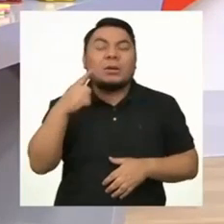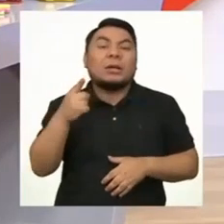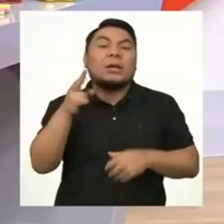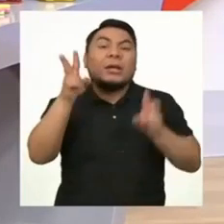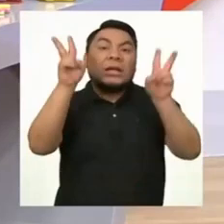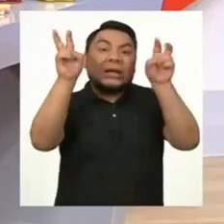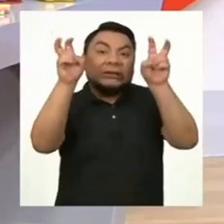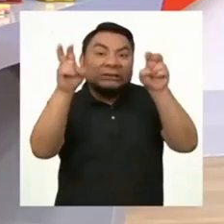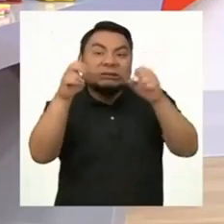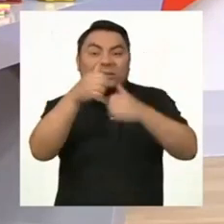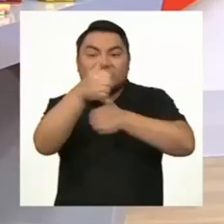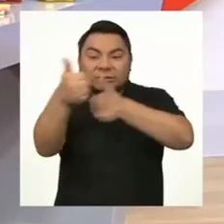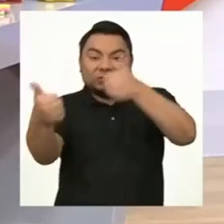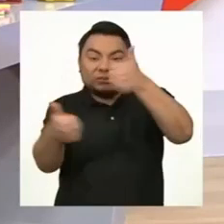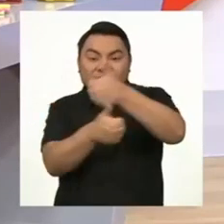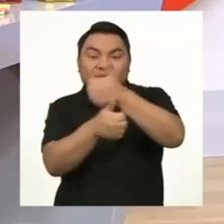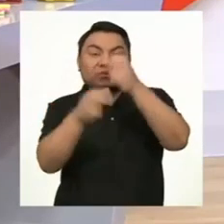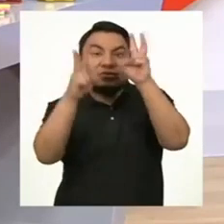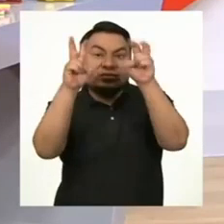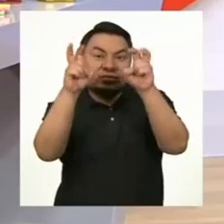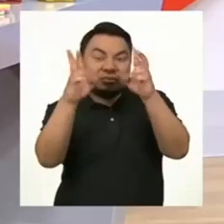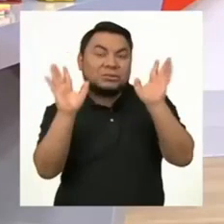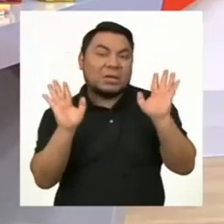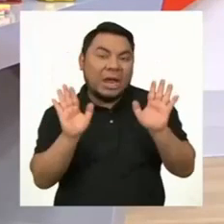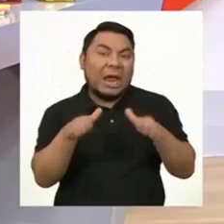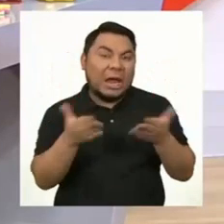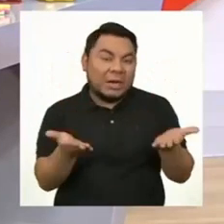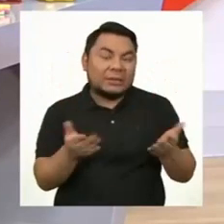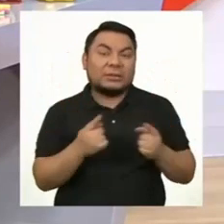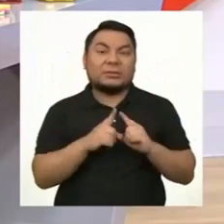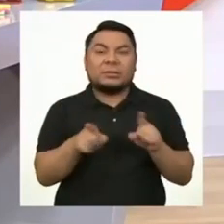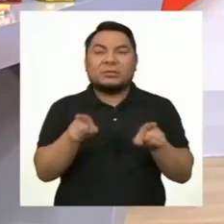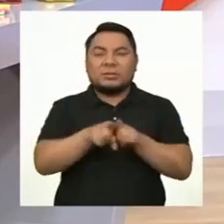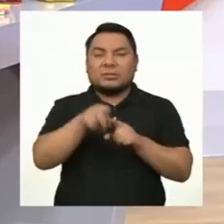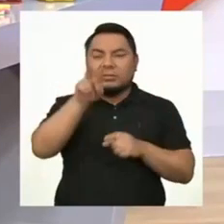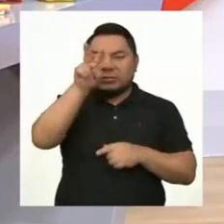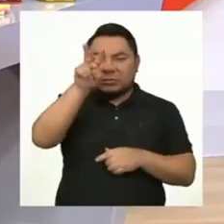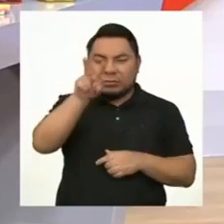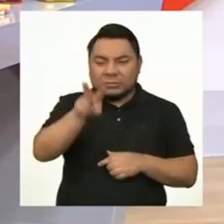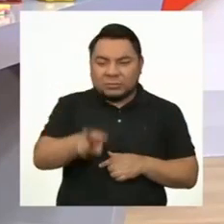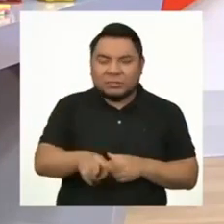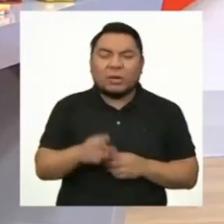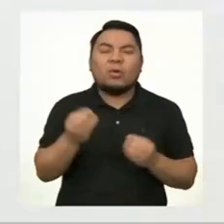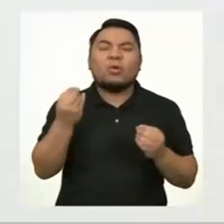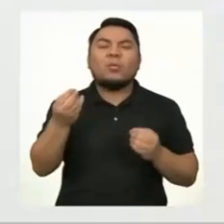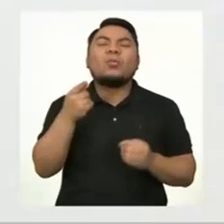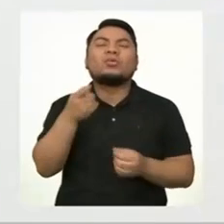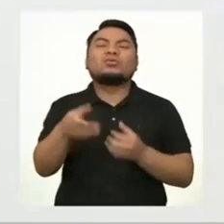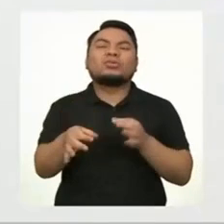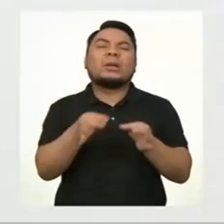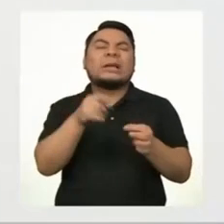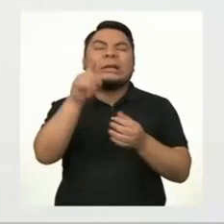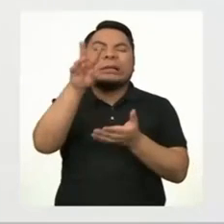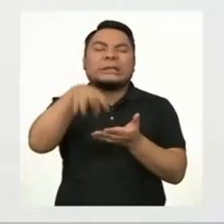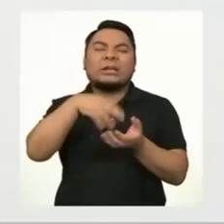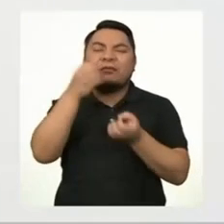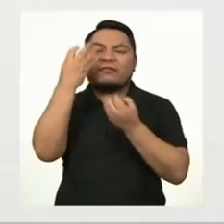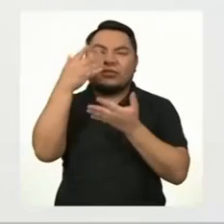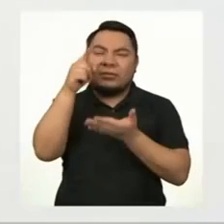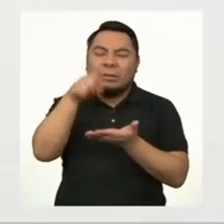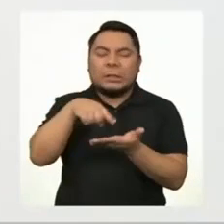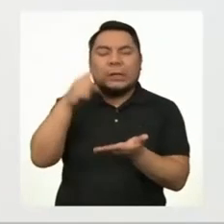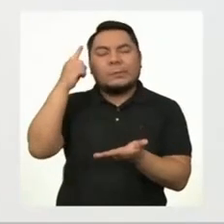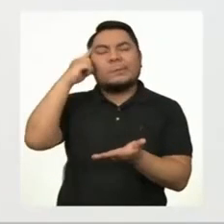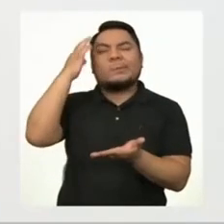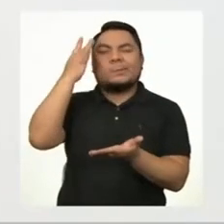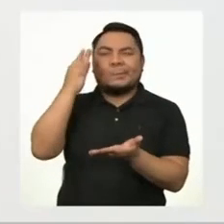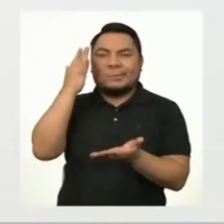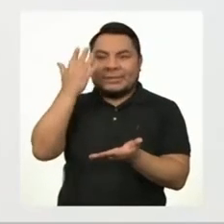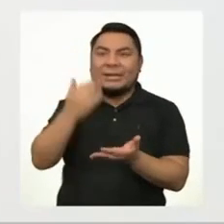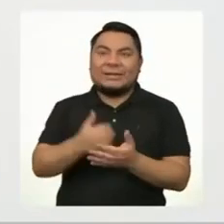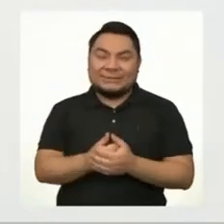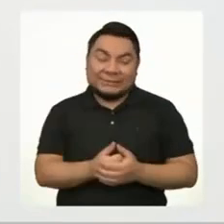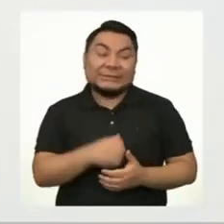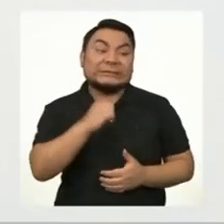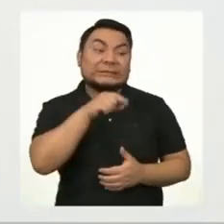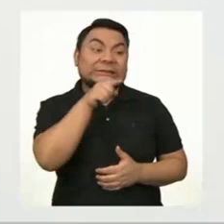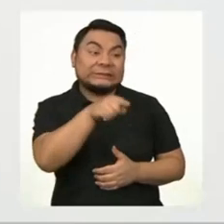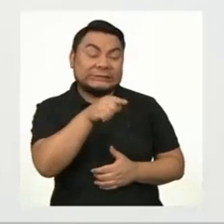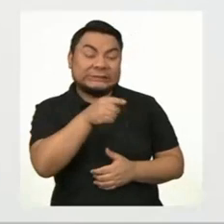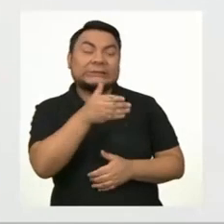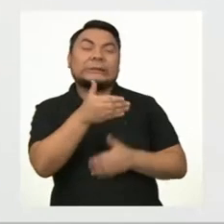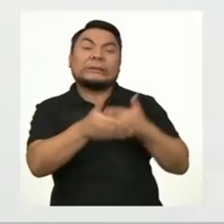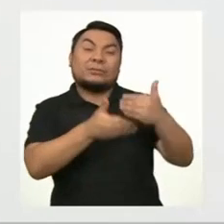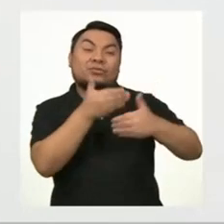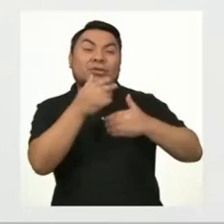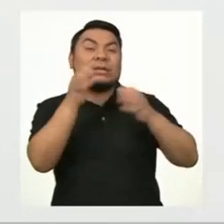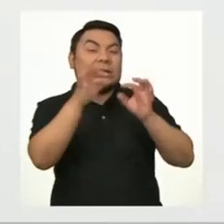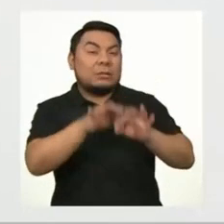título, subtítulos, si los hay, y formular hipótesis sobre su contenido. Este proceso es importante porque